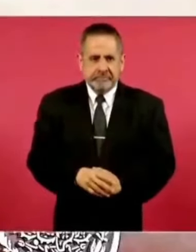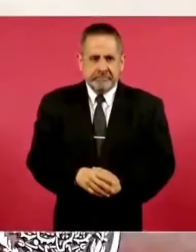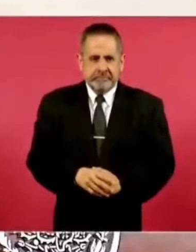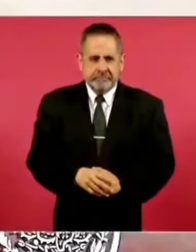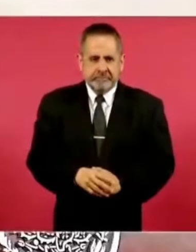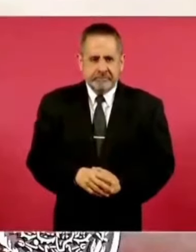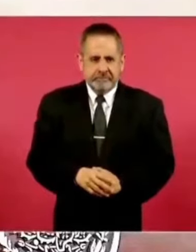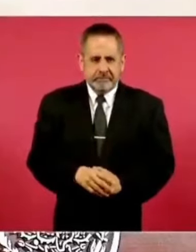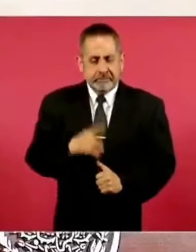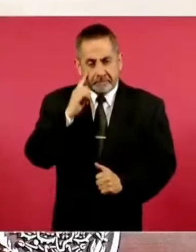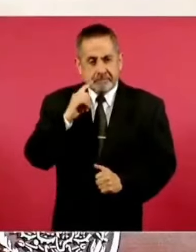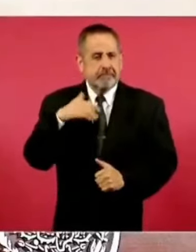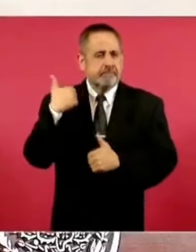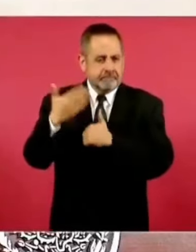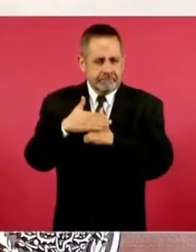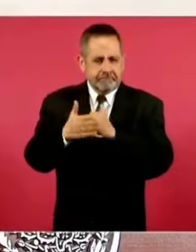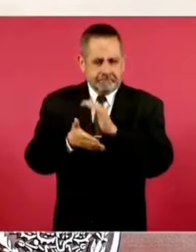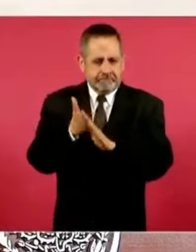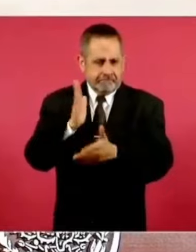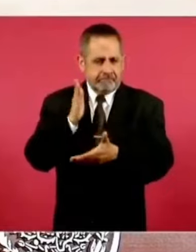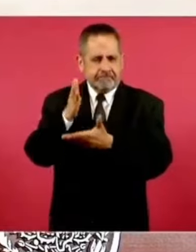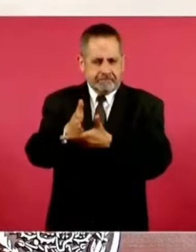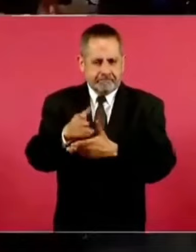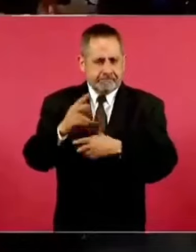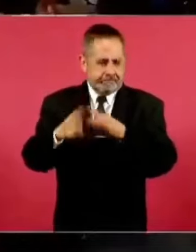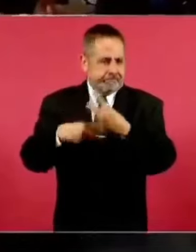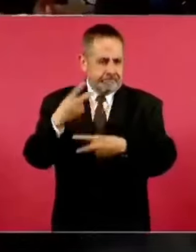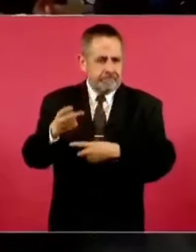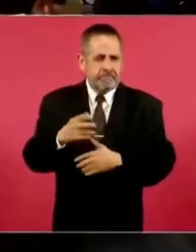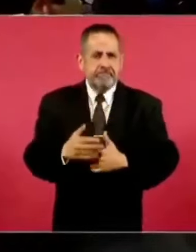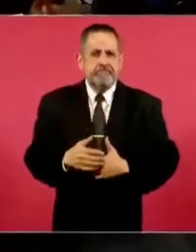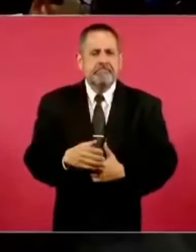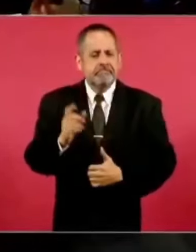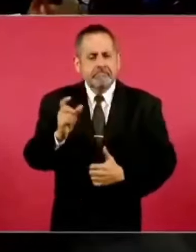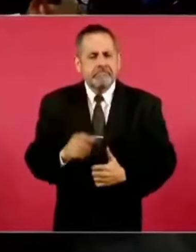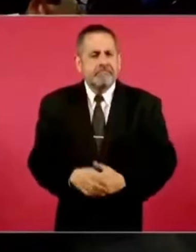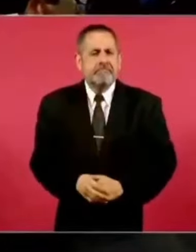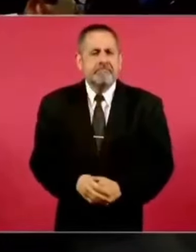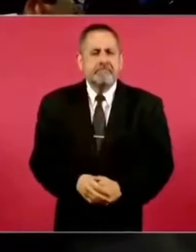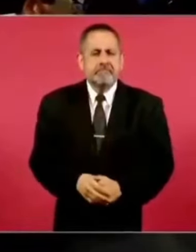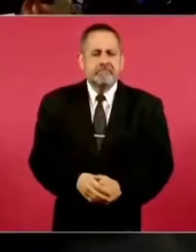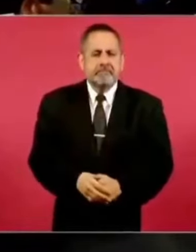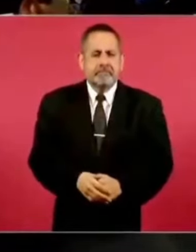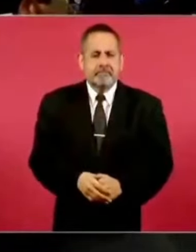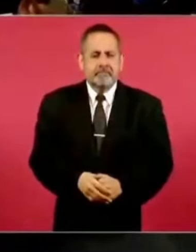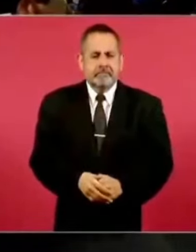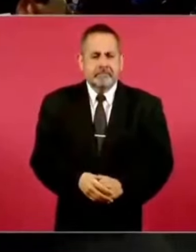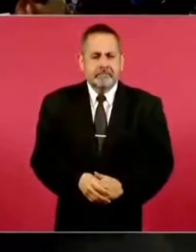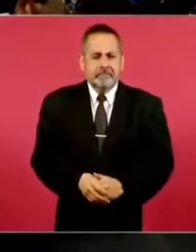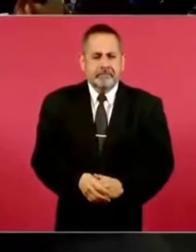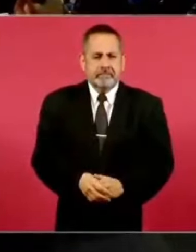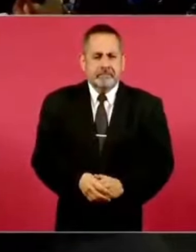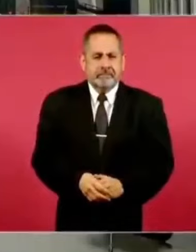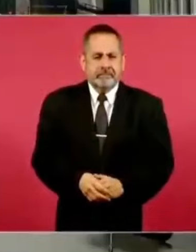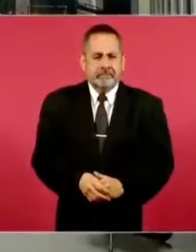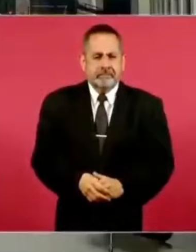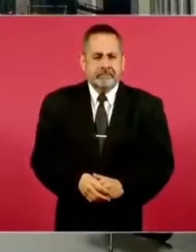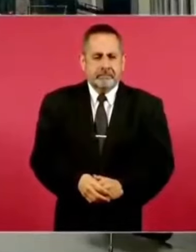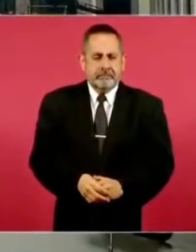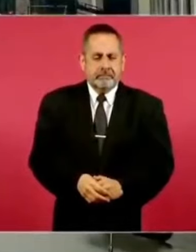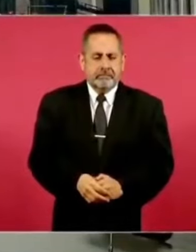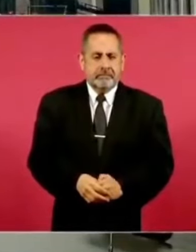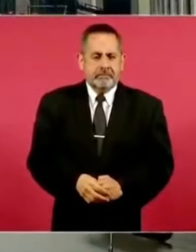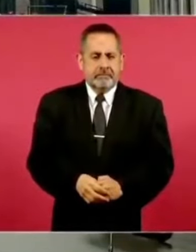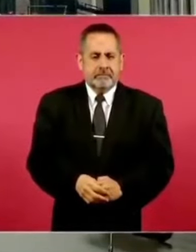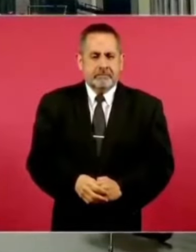Y ya vamos a ir para allá. Sí. ¿Cuándo va a ir, presidente? Usted sabe que va a inaugurar la primera fase de la planta de licuefacción